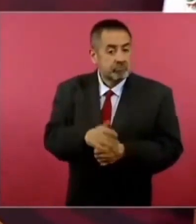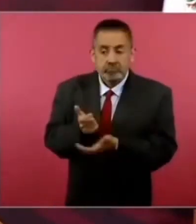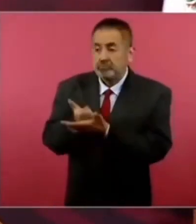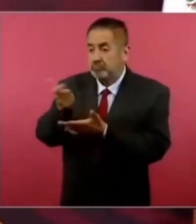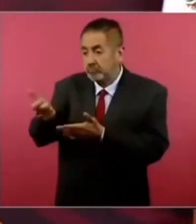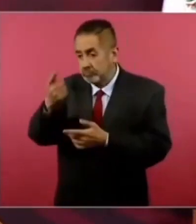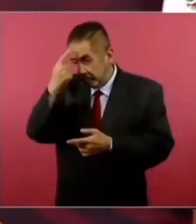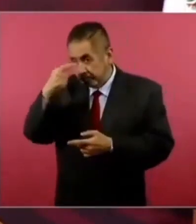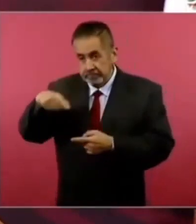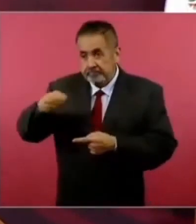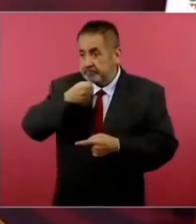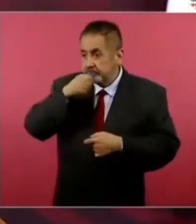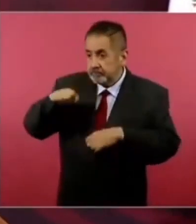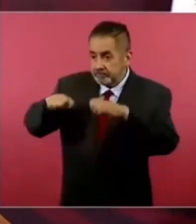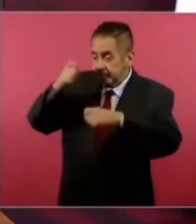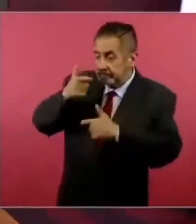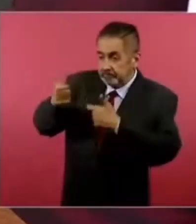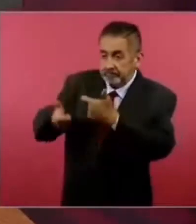pero se dieron cuenta